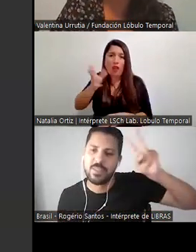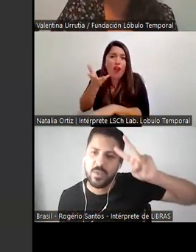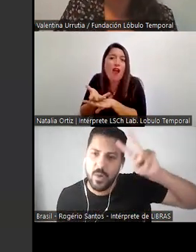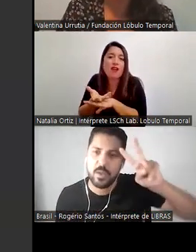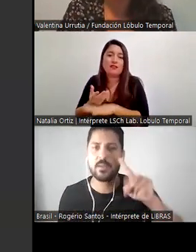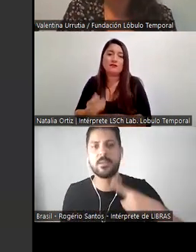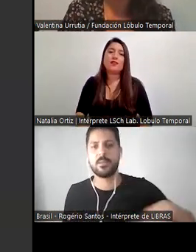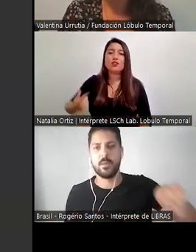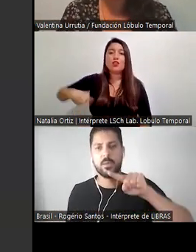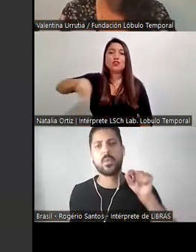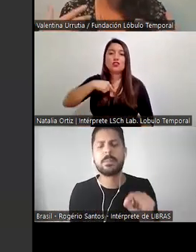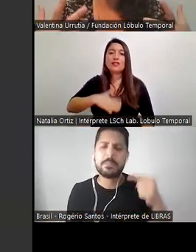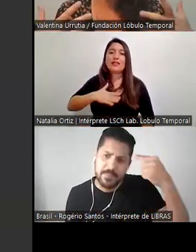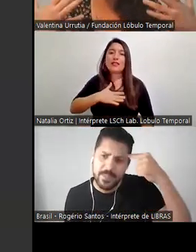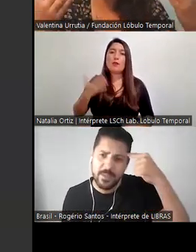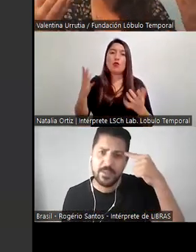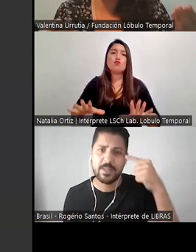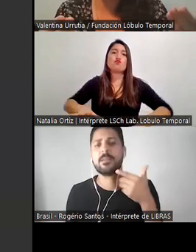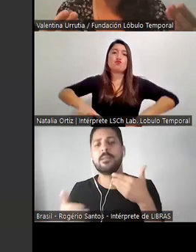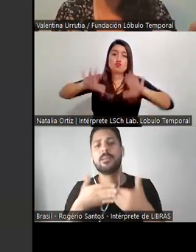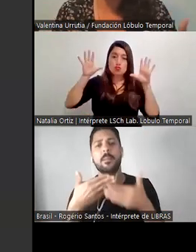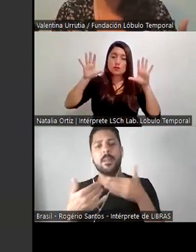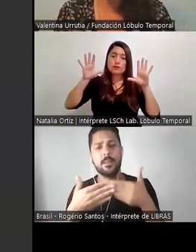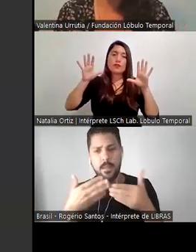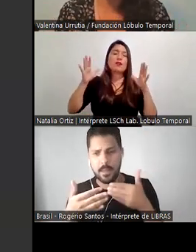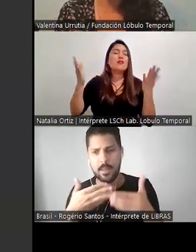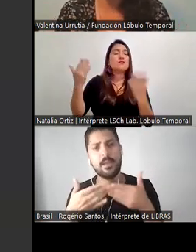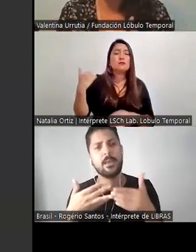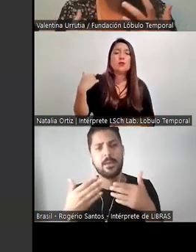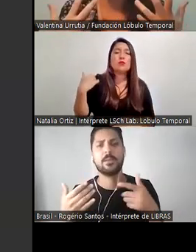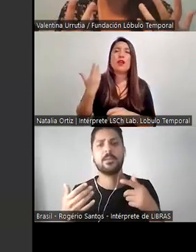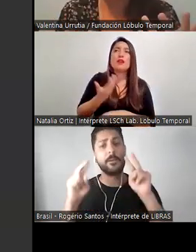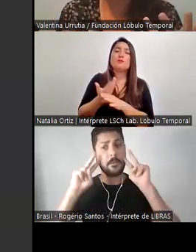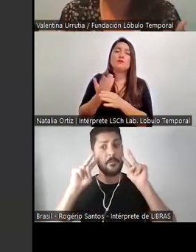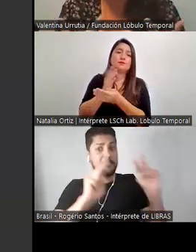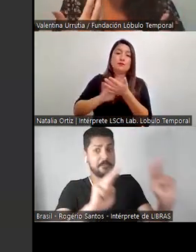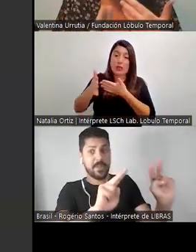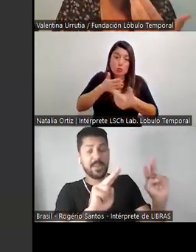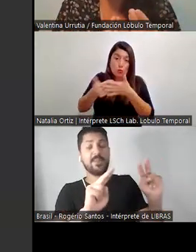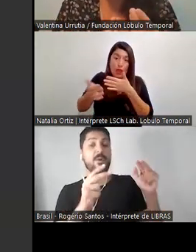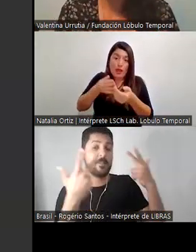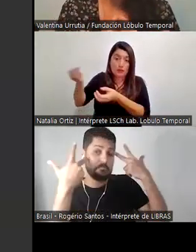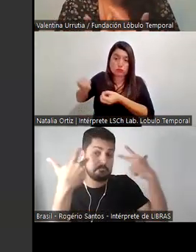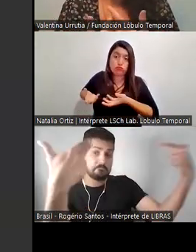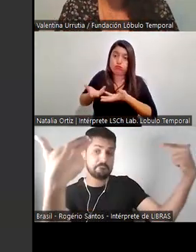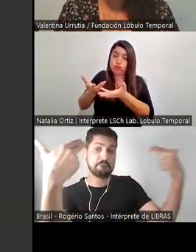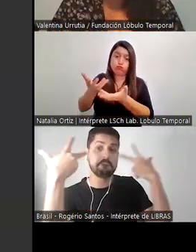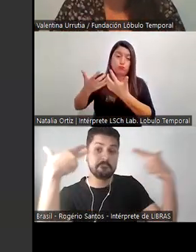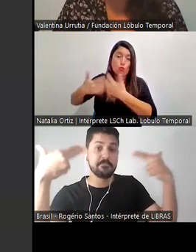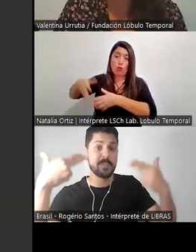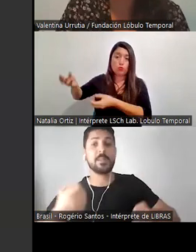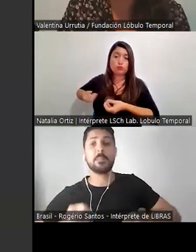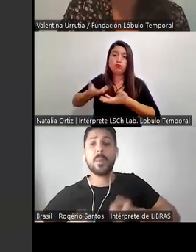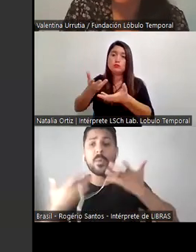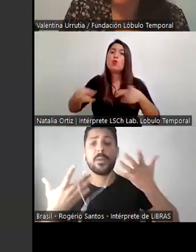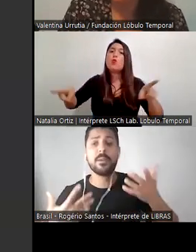también enfatizar que, independiente de que sea algo que se dé de manera natural, ¿verdad?, y espontánea, sigue